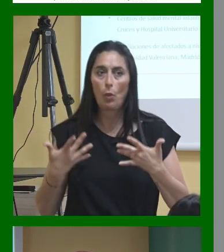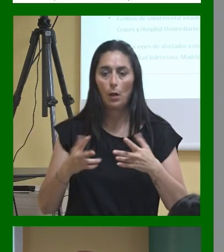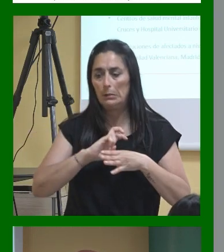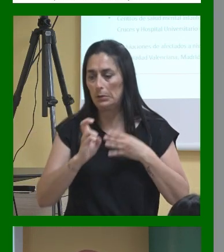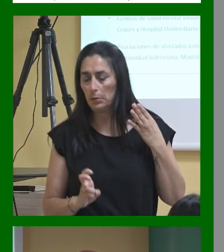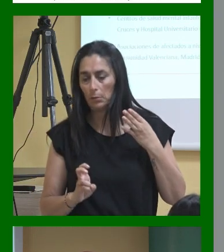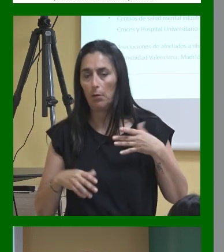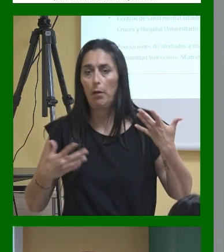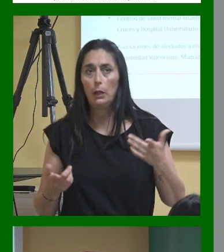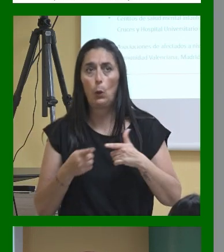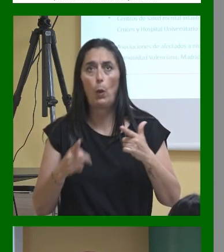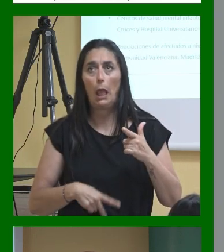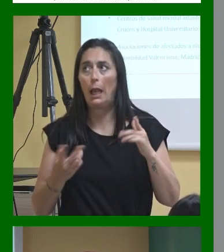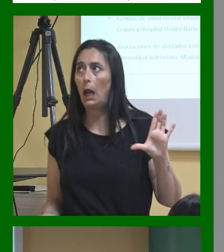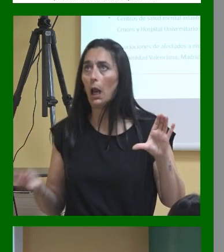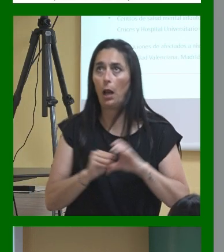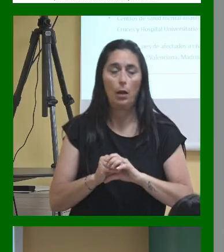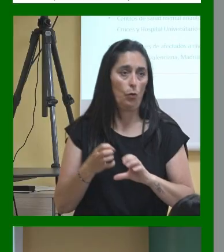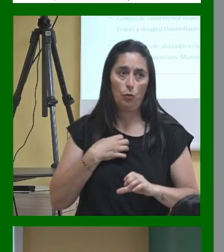Por tanto, no podemos meter a todos en el mismo saco.